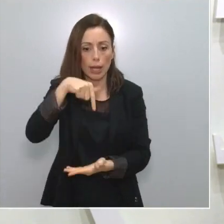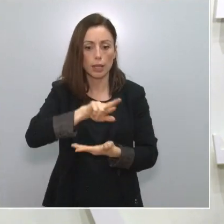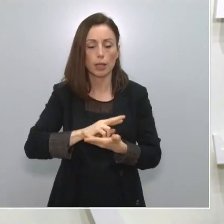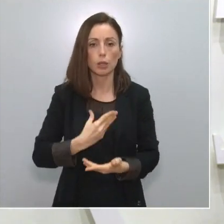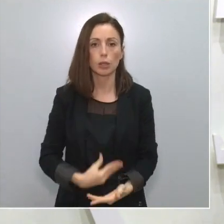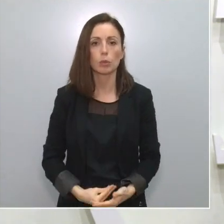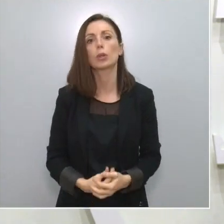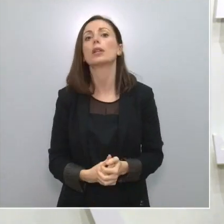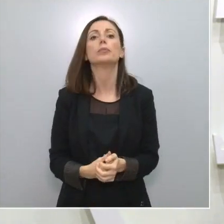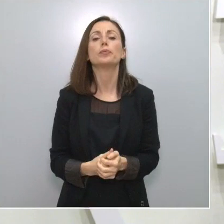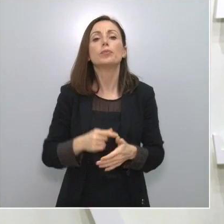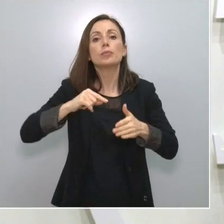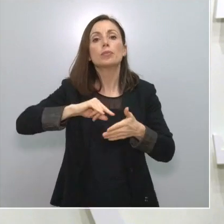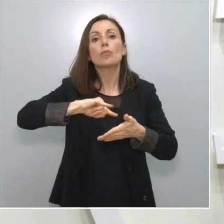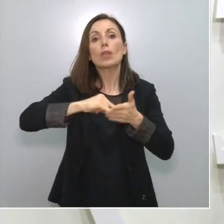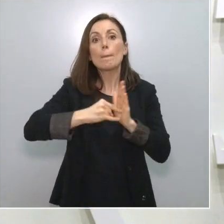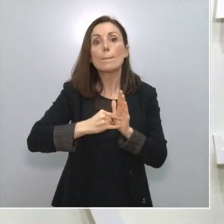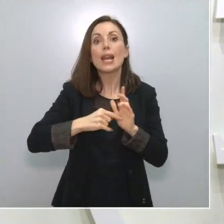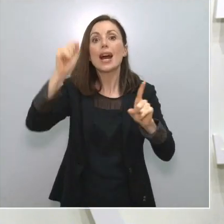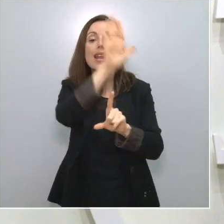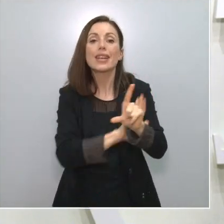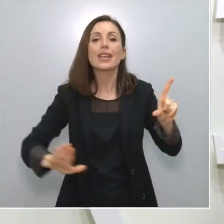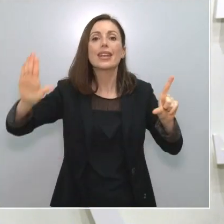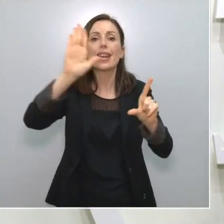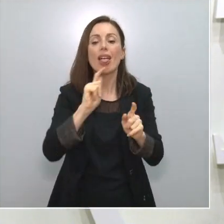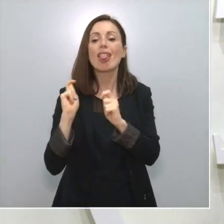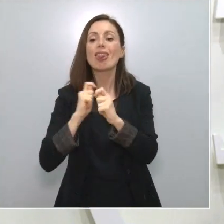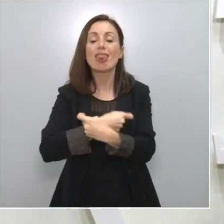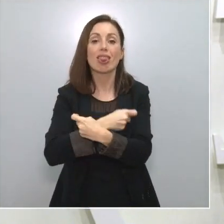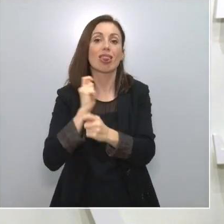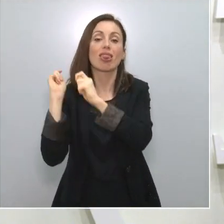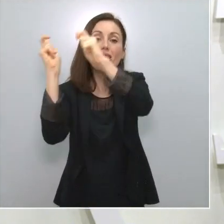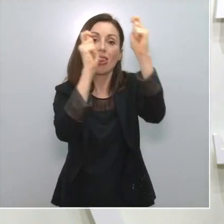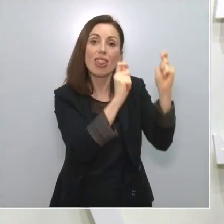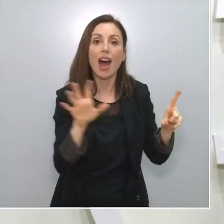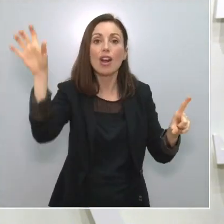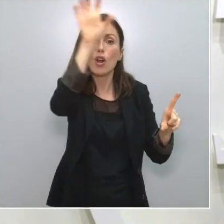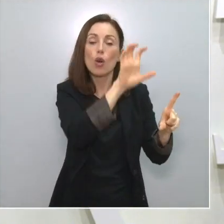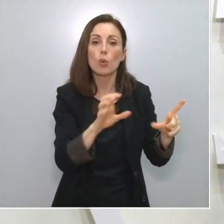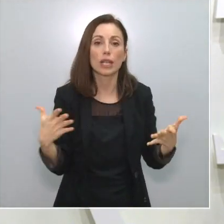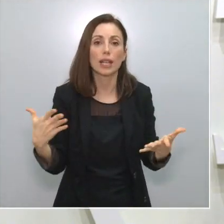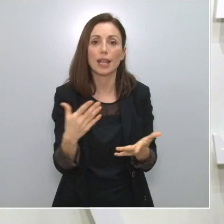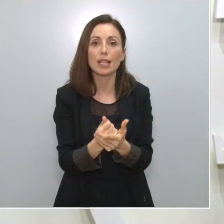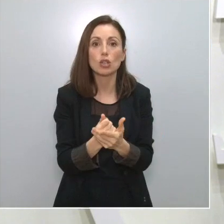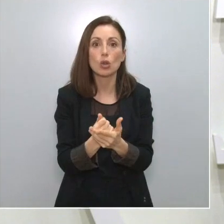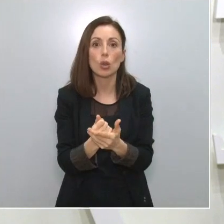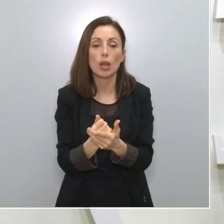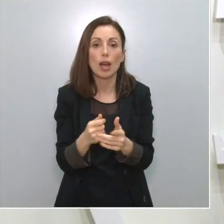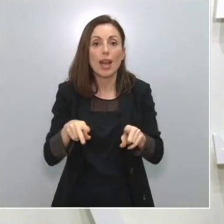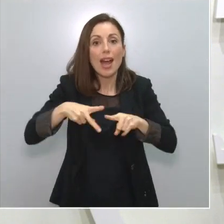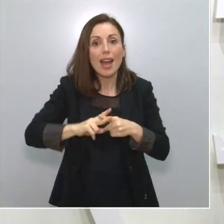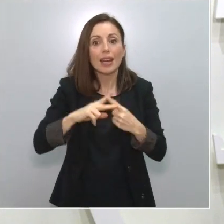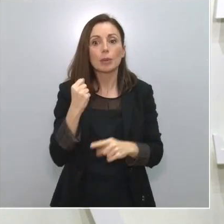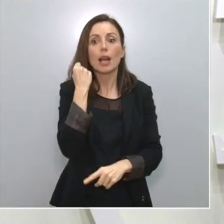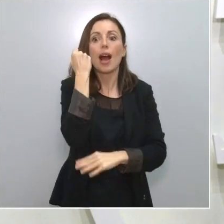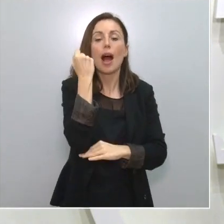Murcia. Este plan nacional, como digo, debe dotar a las comunidades autónomas de las herramientas para apoyar a las